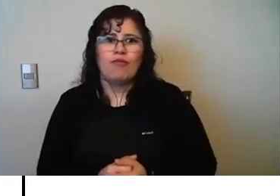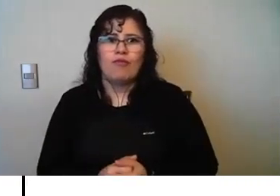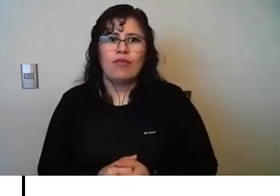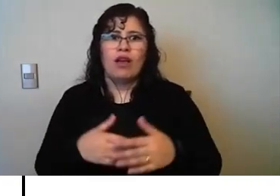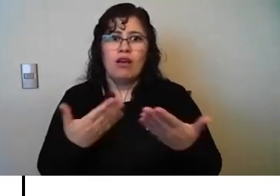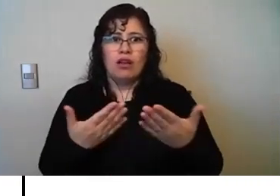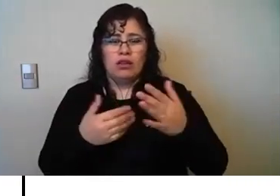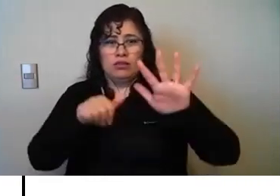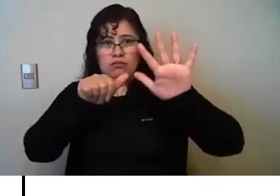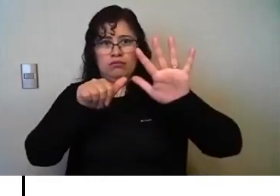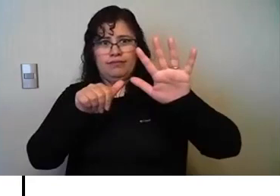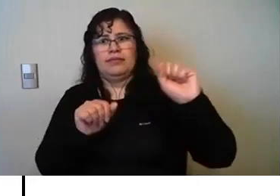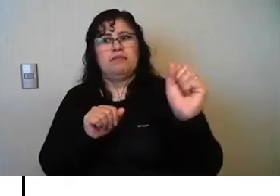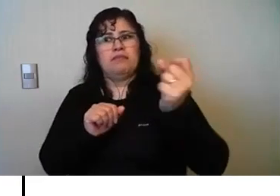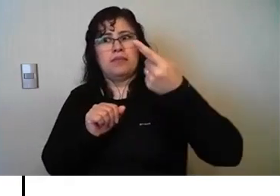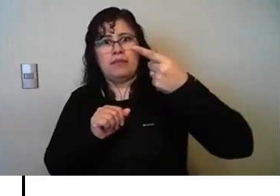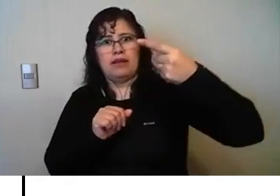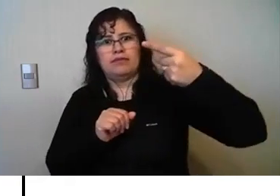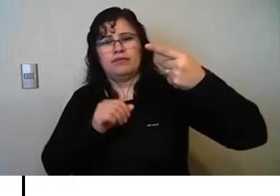Desde una capa molecular,